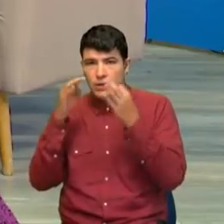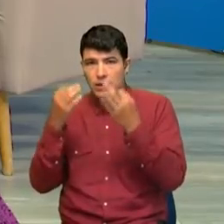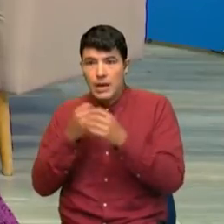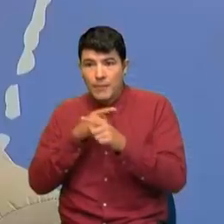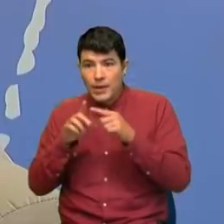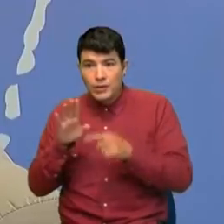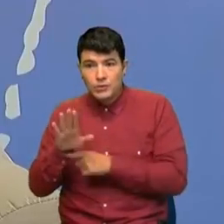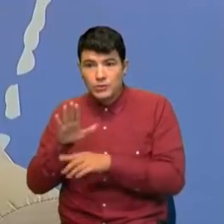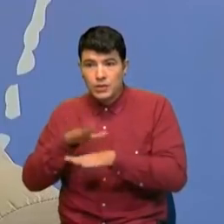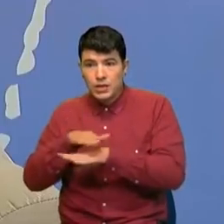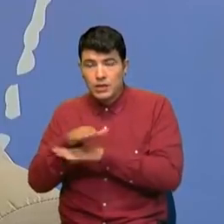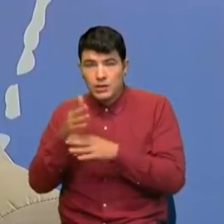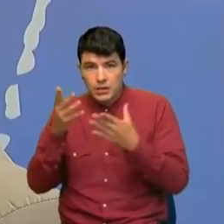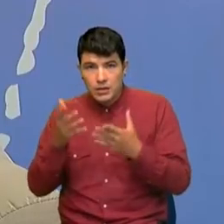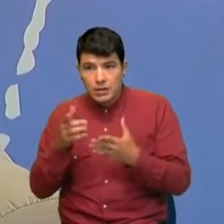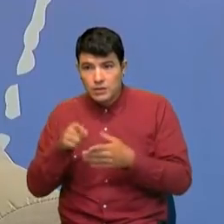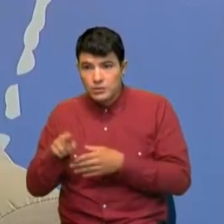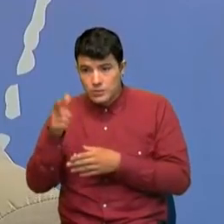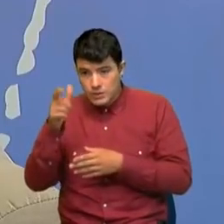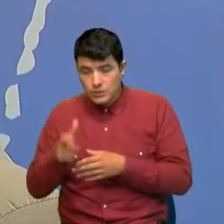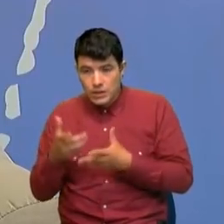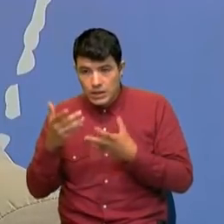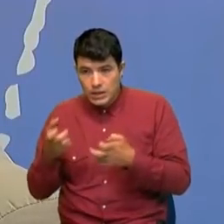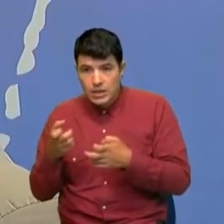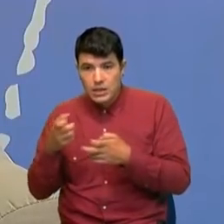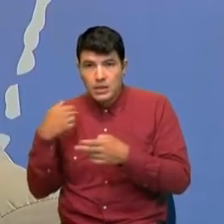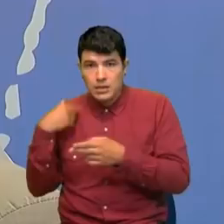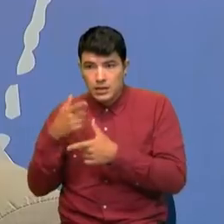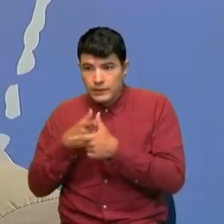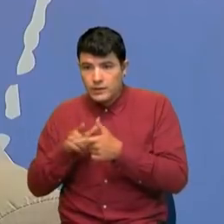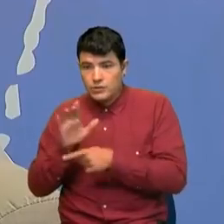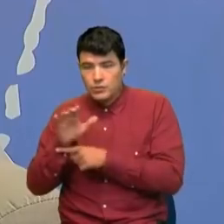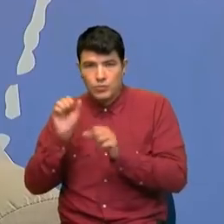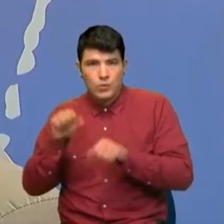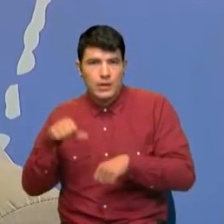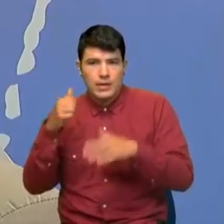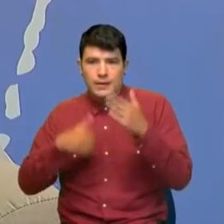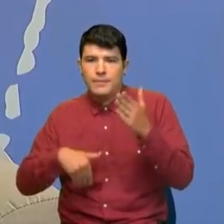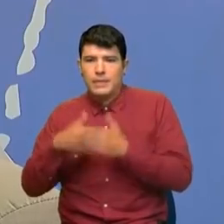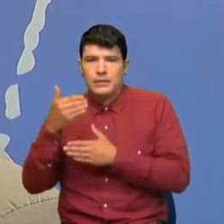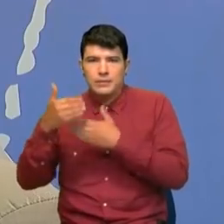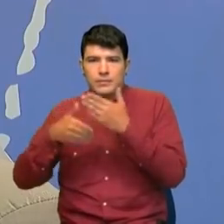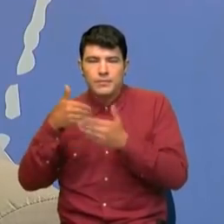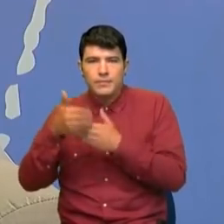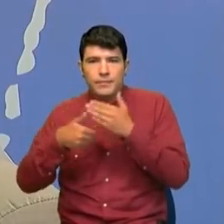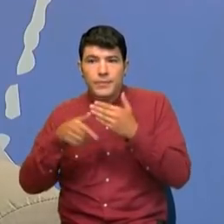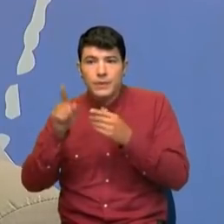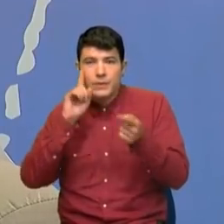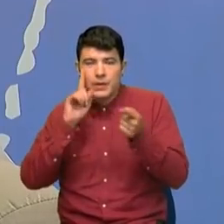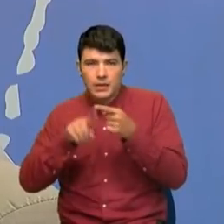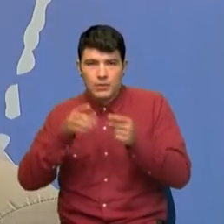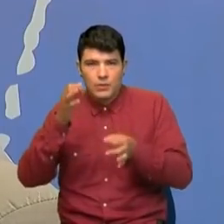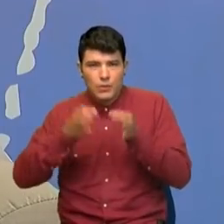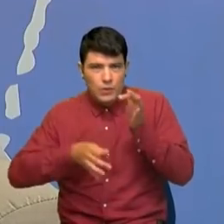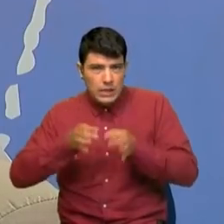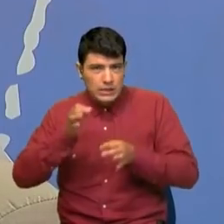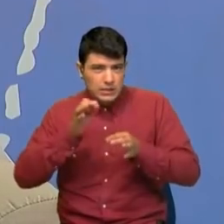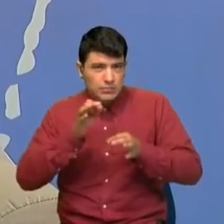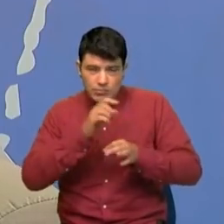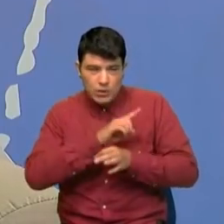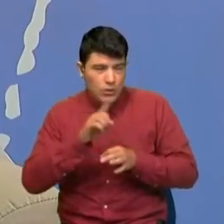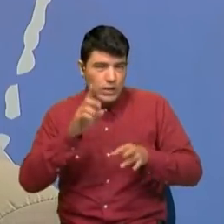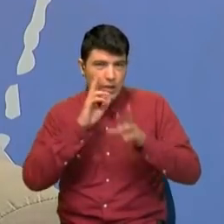persona que quiere repartir los bienes o alguno de los herederos puede iniciar el proceso con el fin de que el juez lo declare indigno